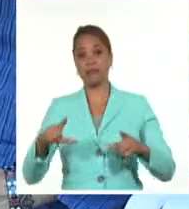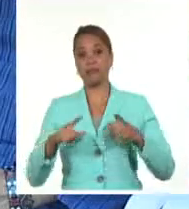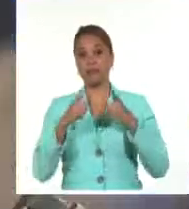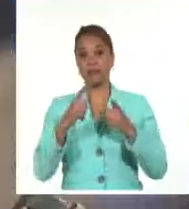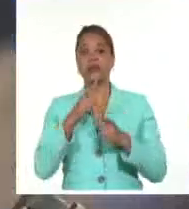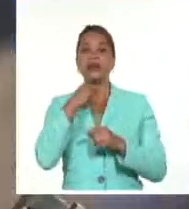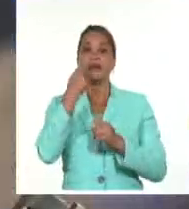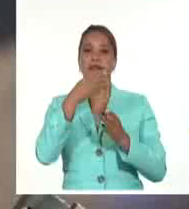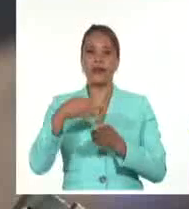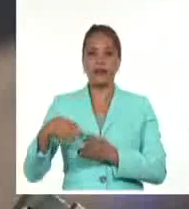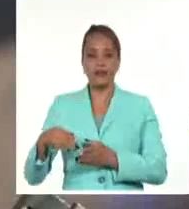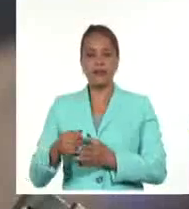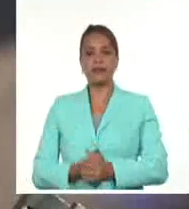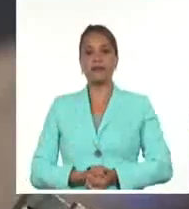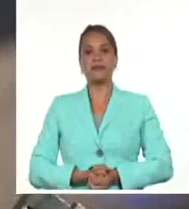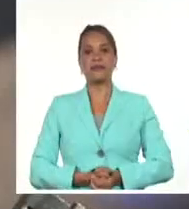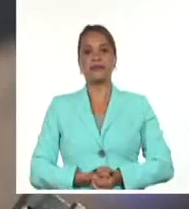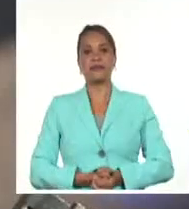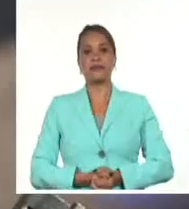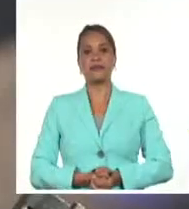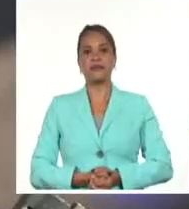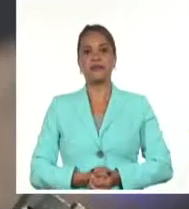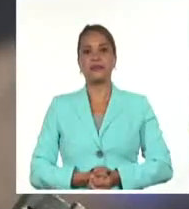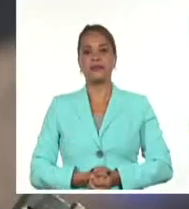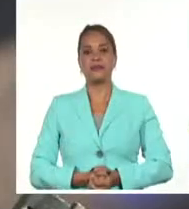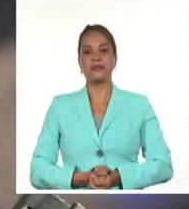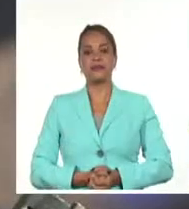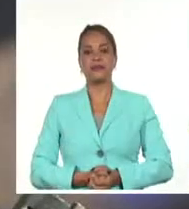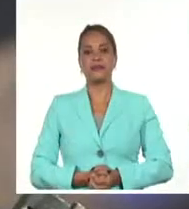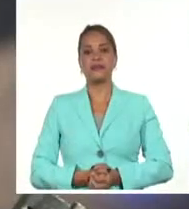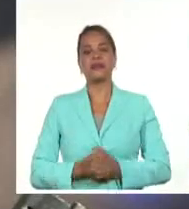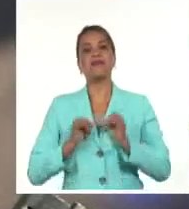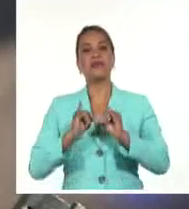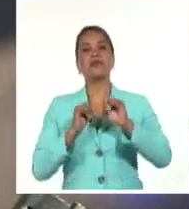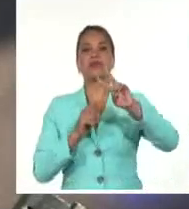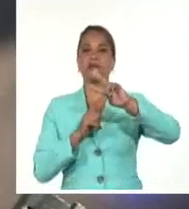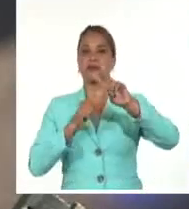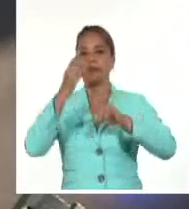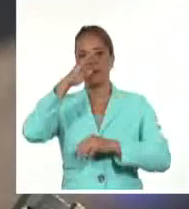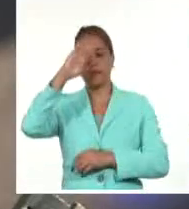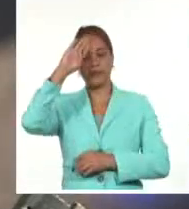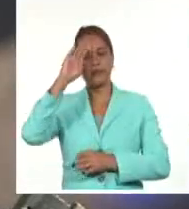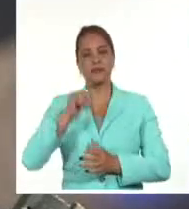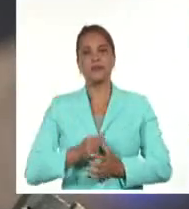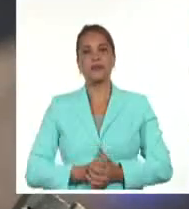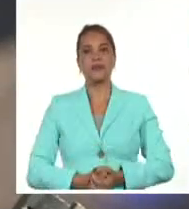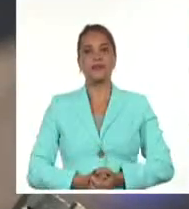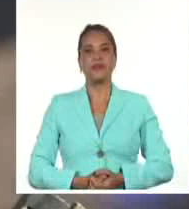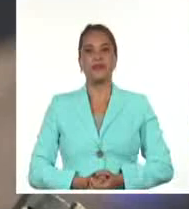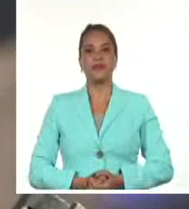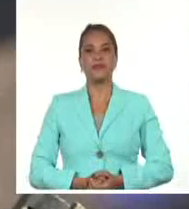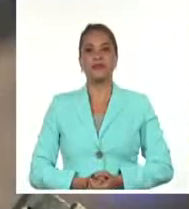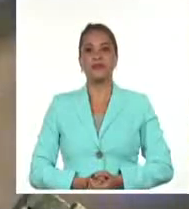casa de la amistad de la capital cubana saili pérez gordillo sistema informativo de la televisión cubana